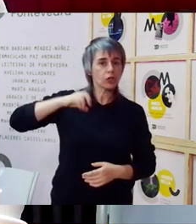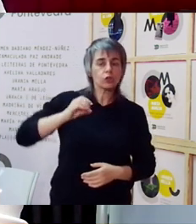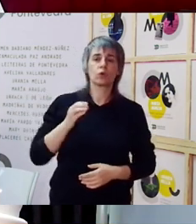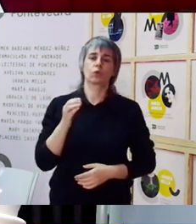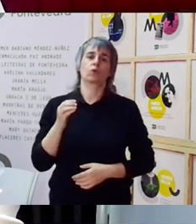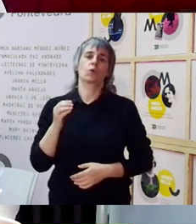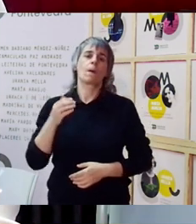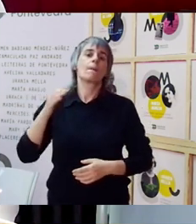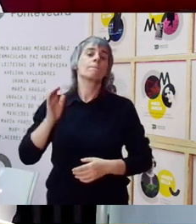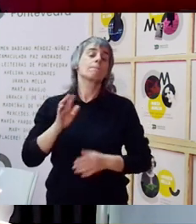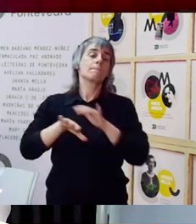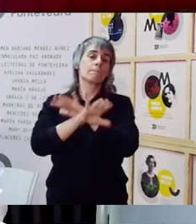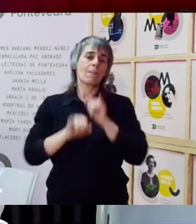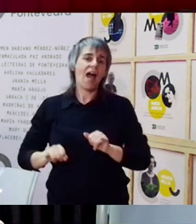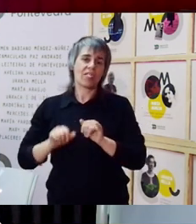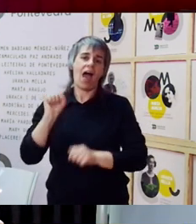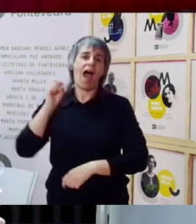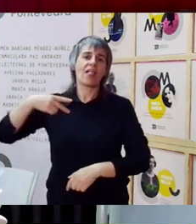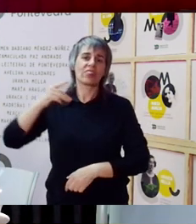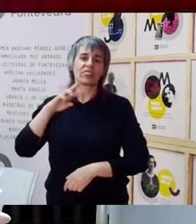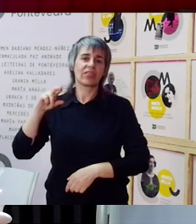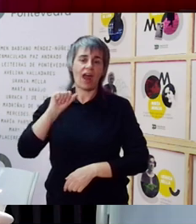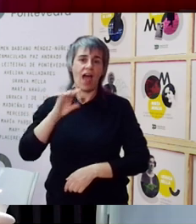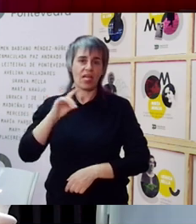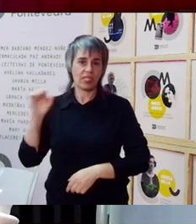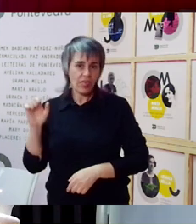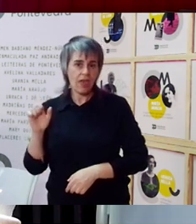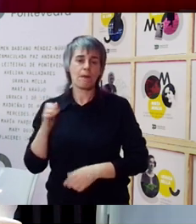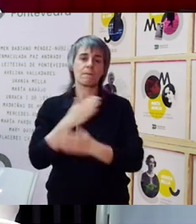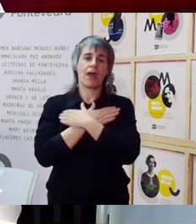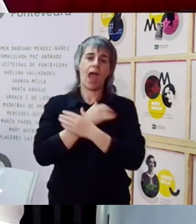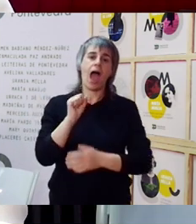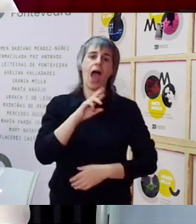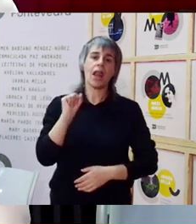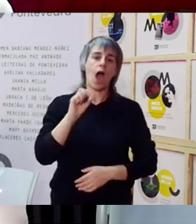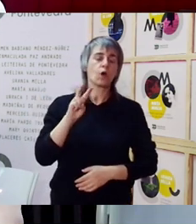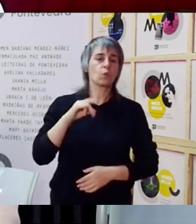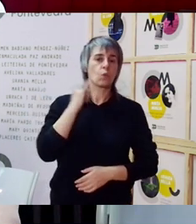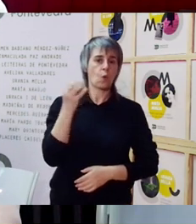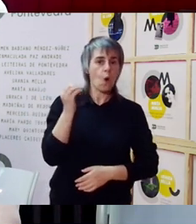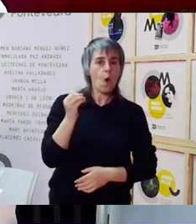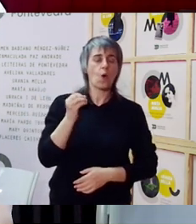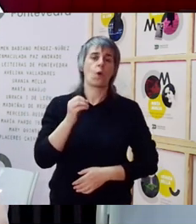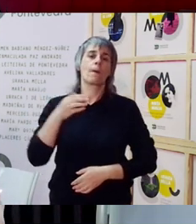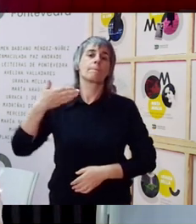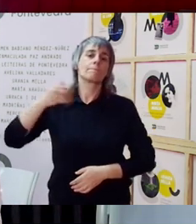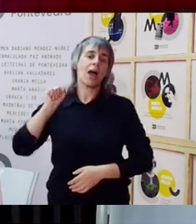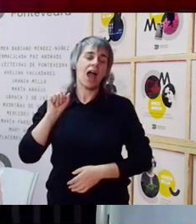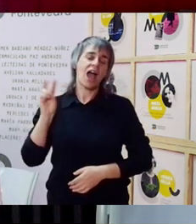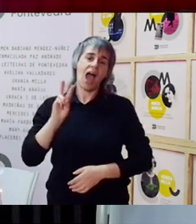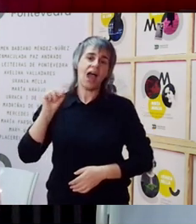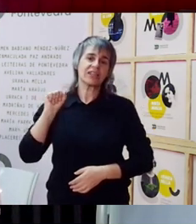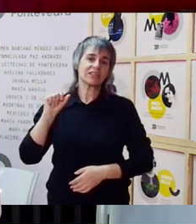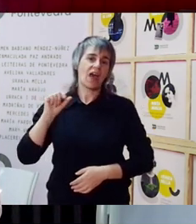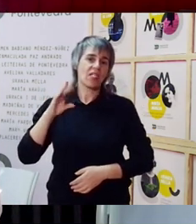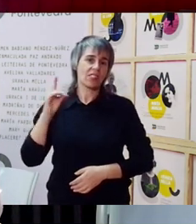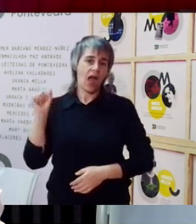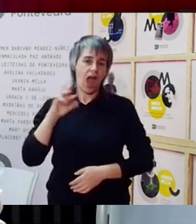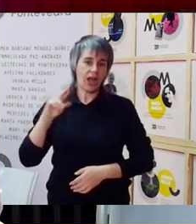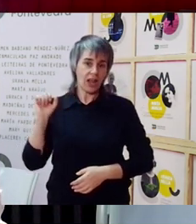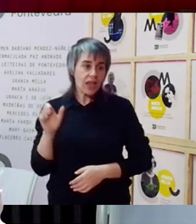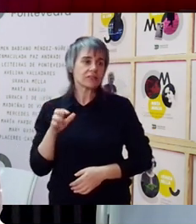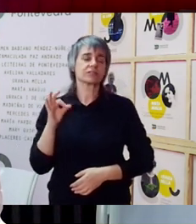Paz Andrade, María Pardo, María Araújo, Urania Mella, Abelina Valladares, as leiteiras de